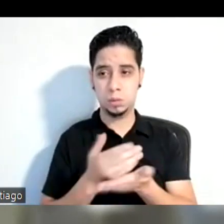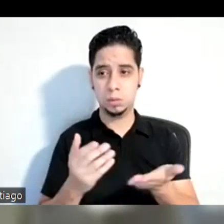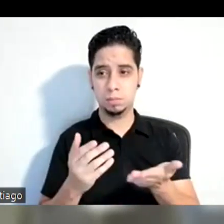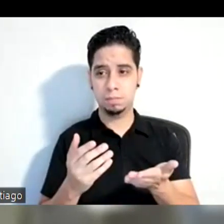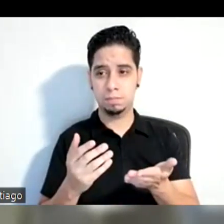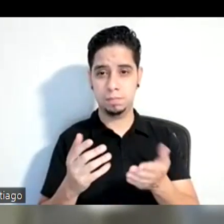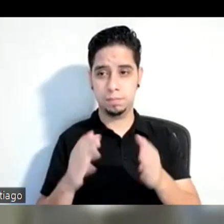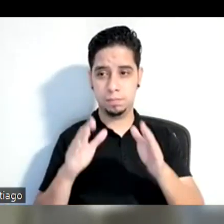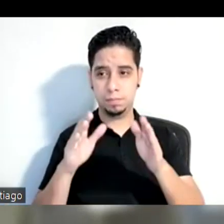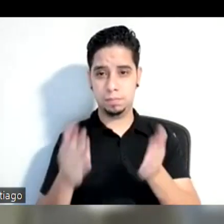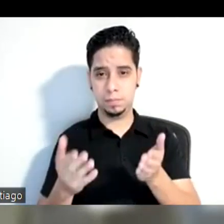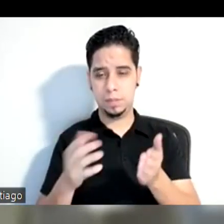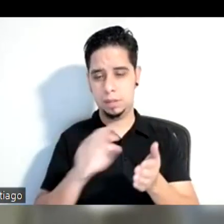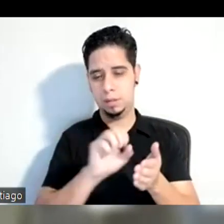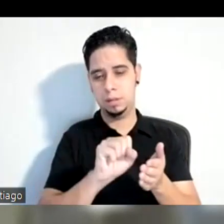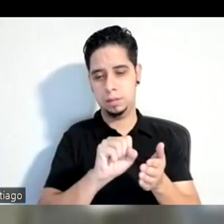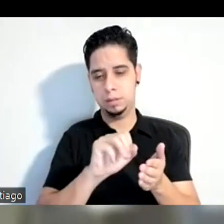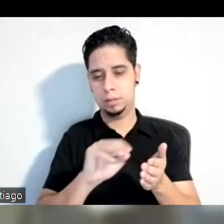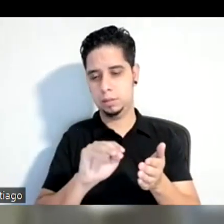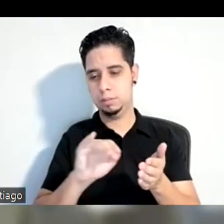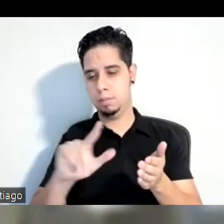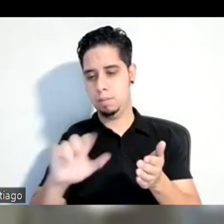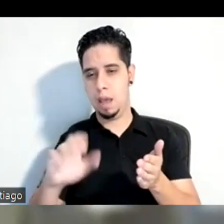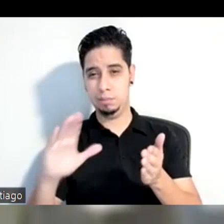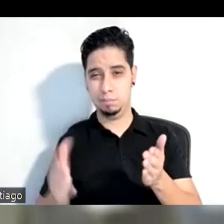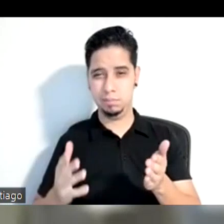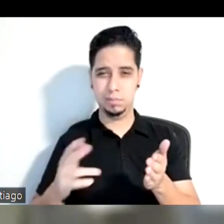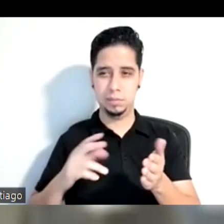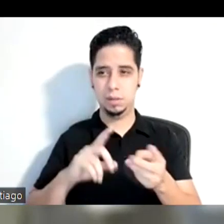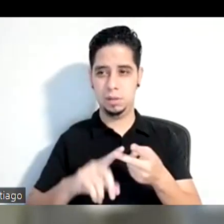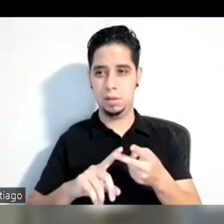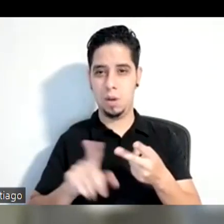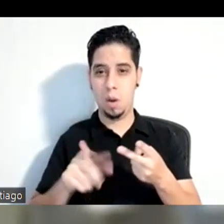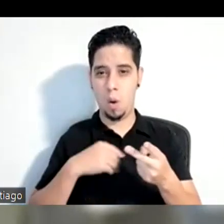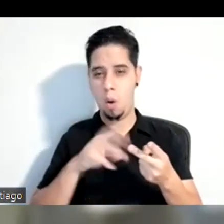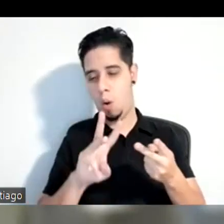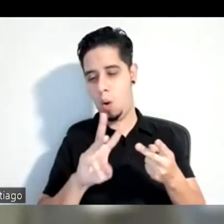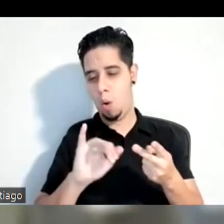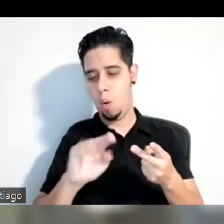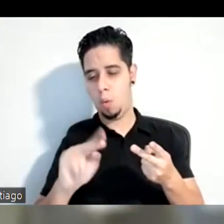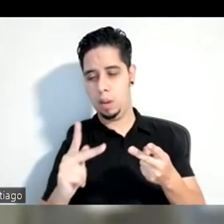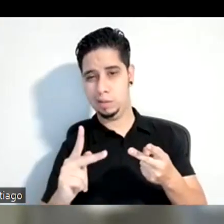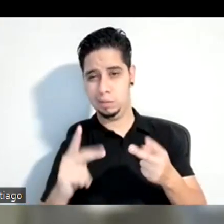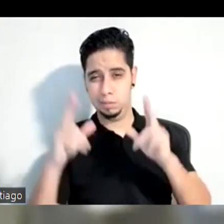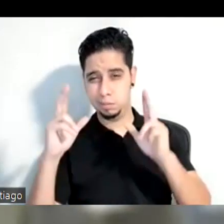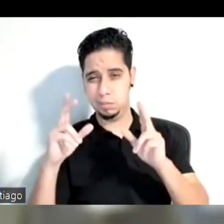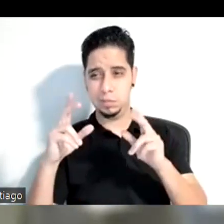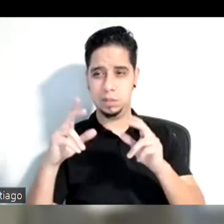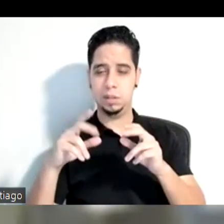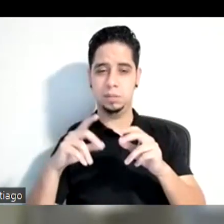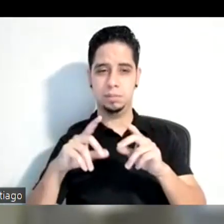entre paréntesis smile, o le ponías entre paréntesis al final wink, o no, pues